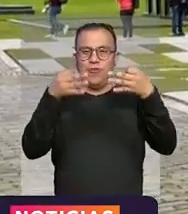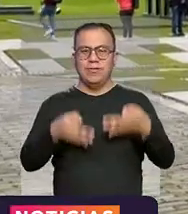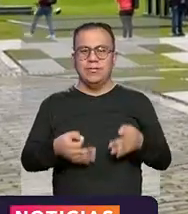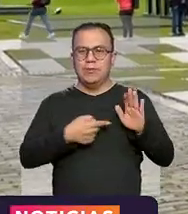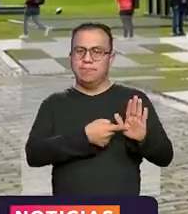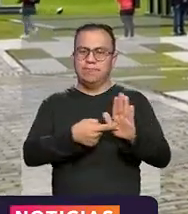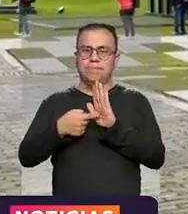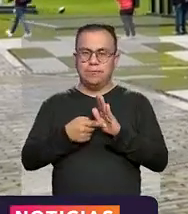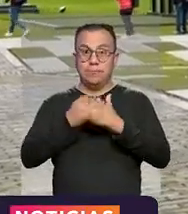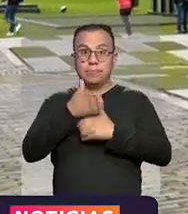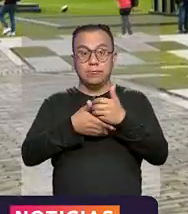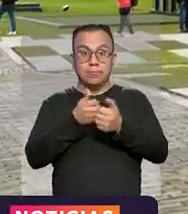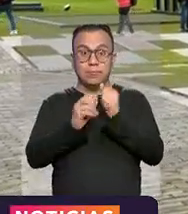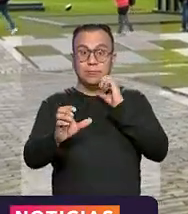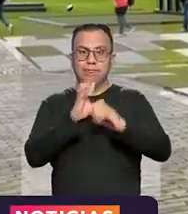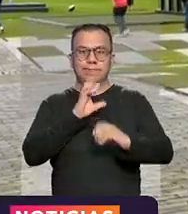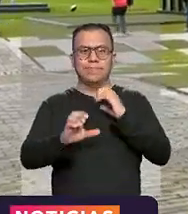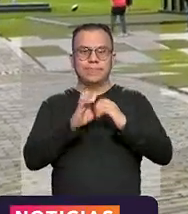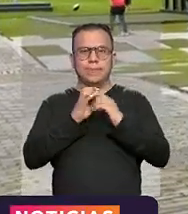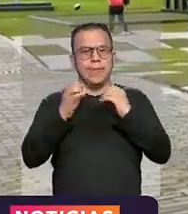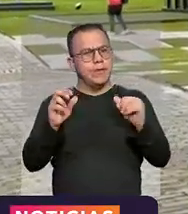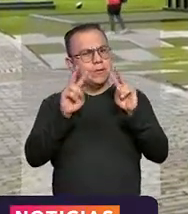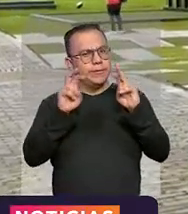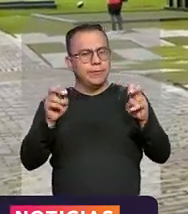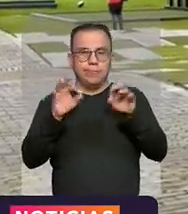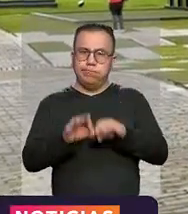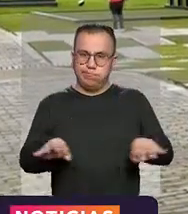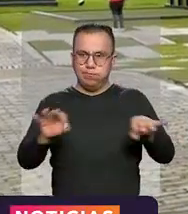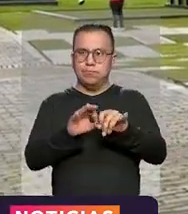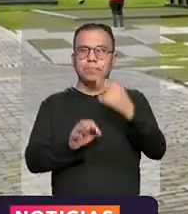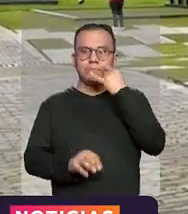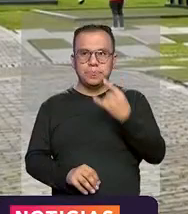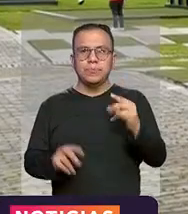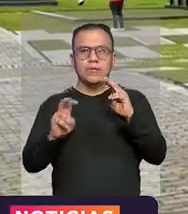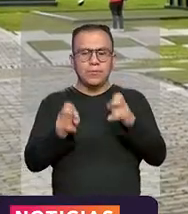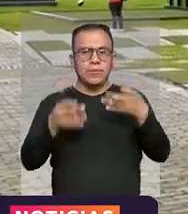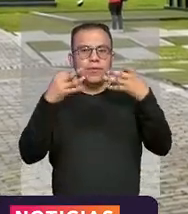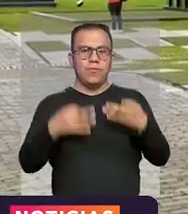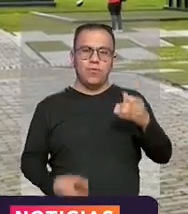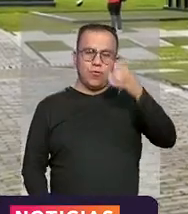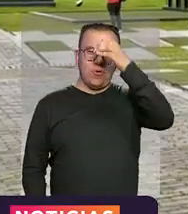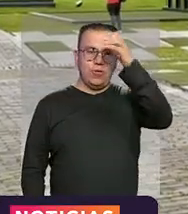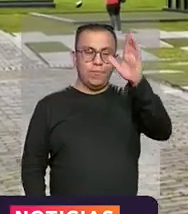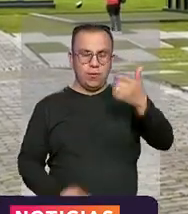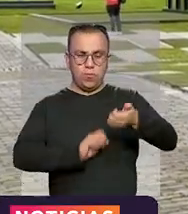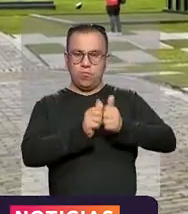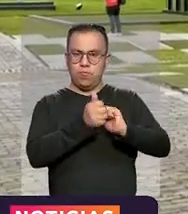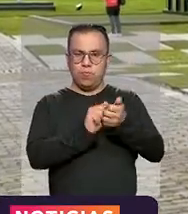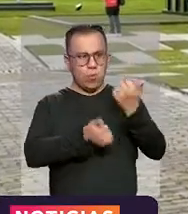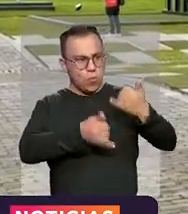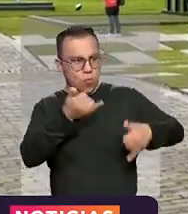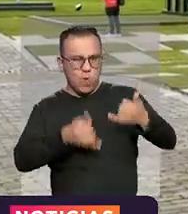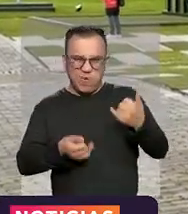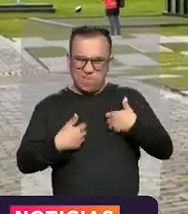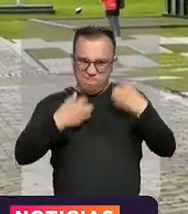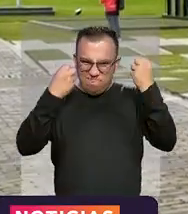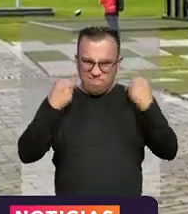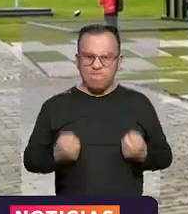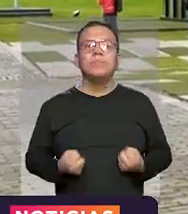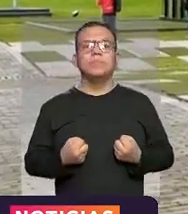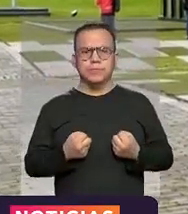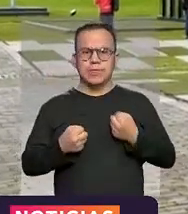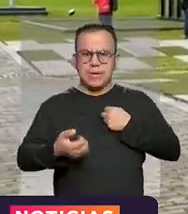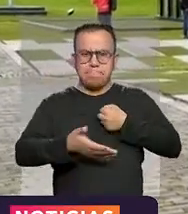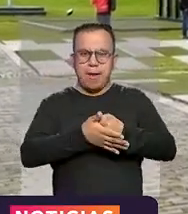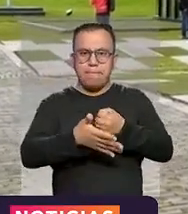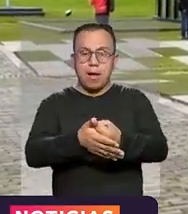oficial a los medios de comunicación. Habló de cosas muy interesantes, empezando por su filosofía de juego. Él quiere un equipo agresivo, que sea